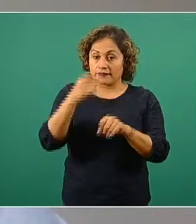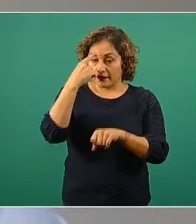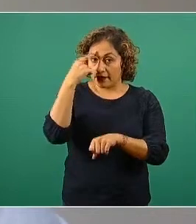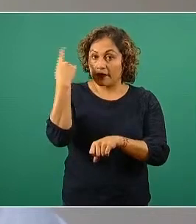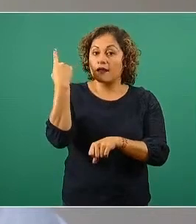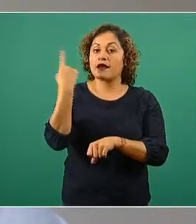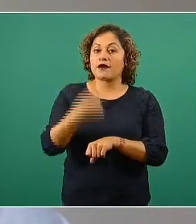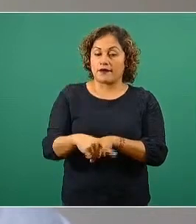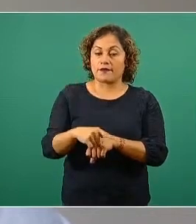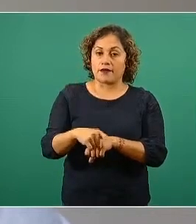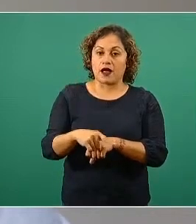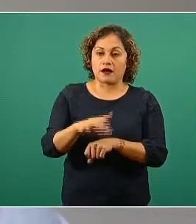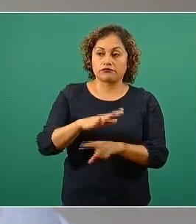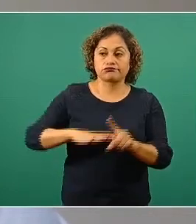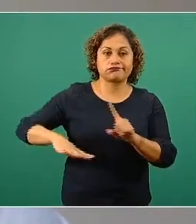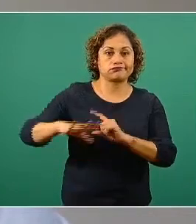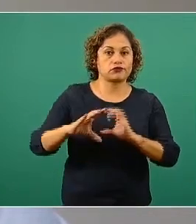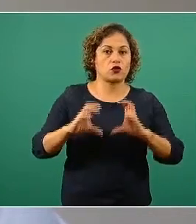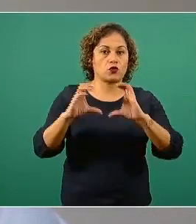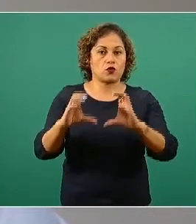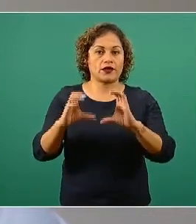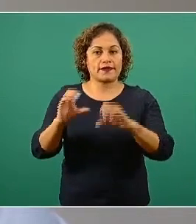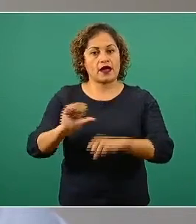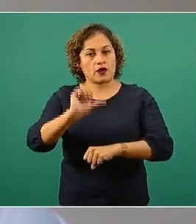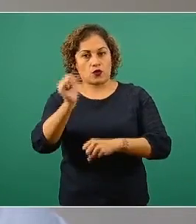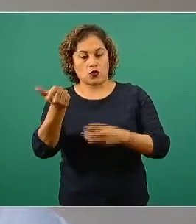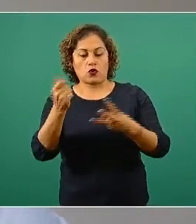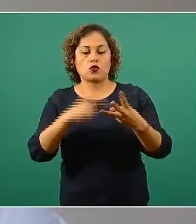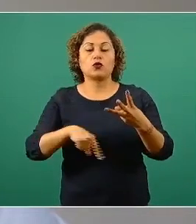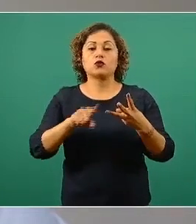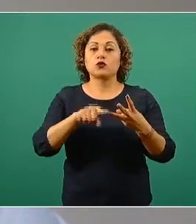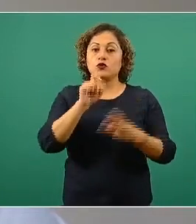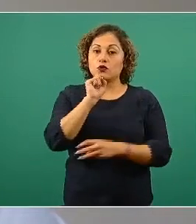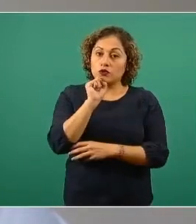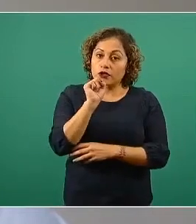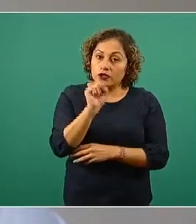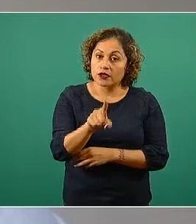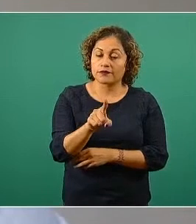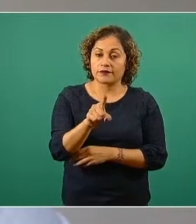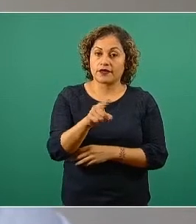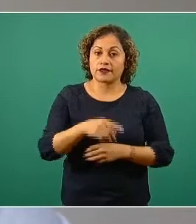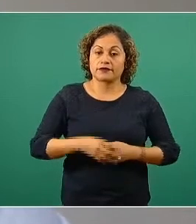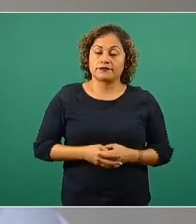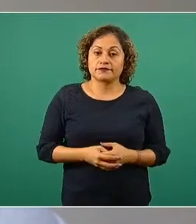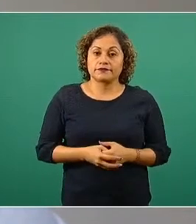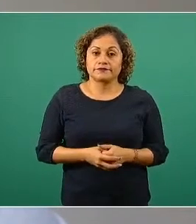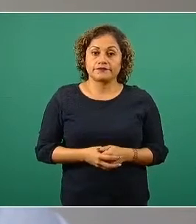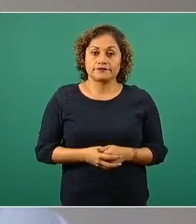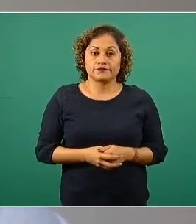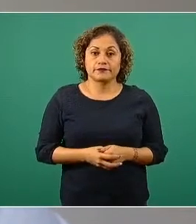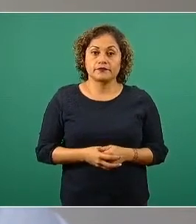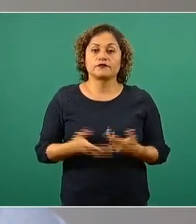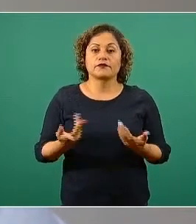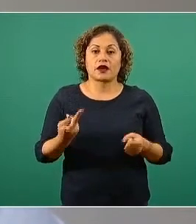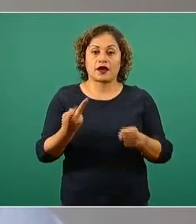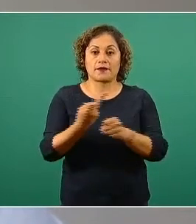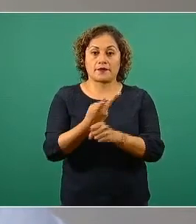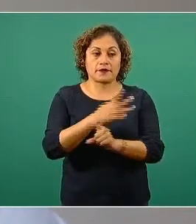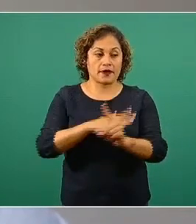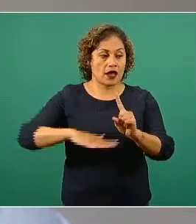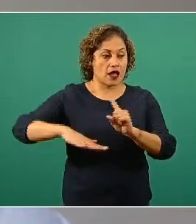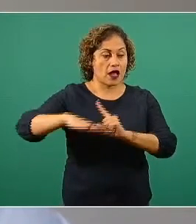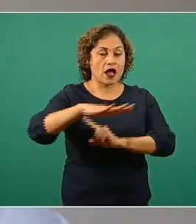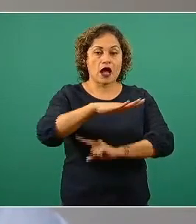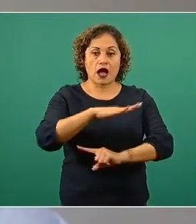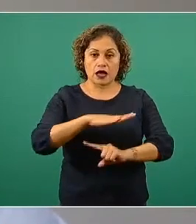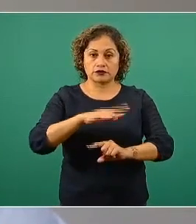afectación de la población. Y un criterio también importante era precisamente las condiciones sociales,